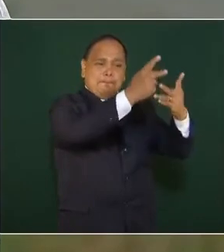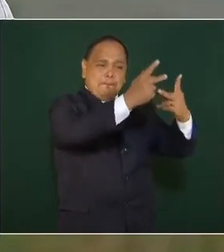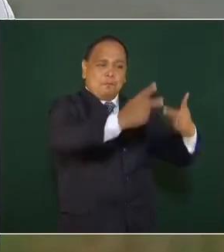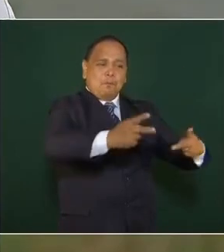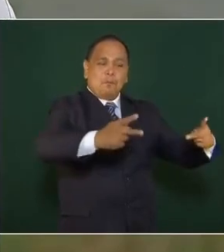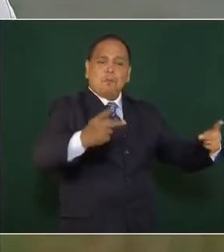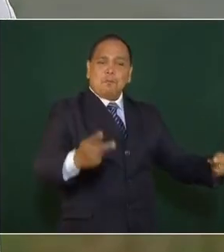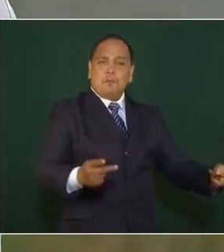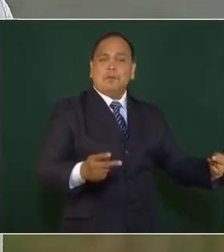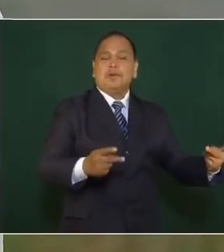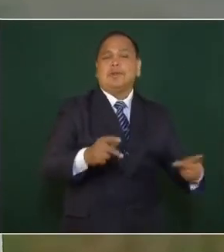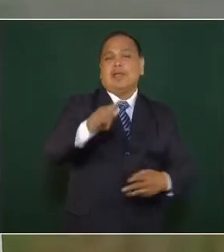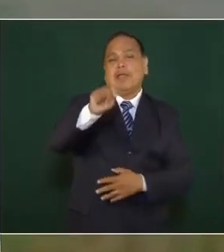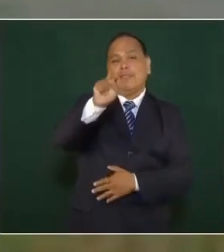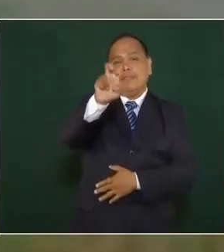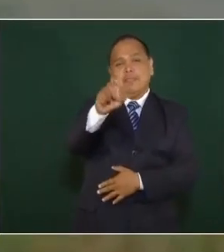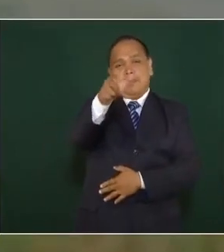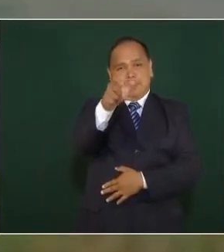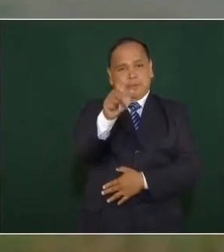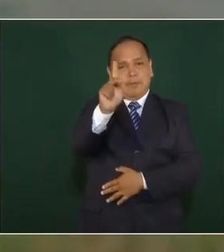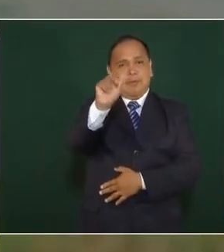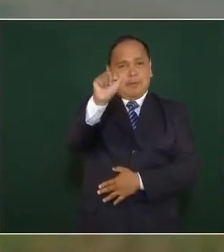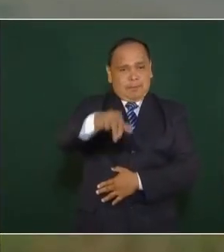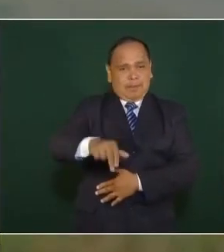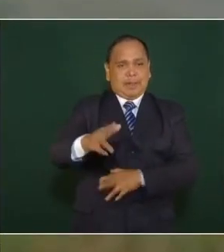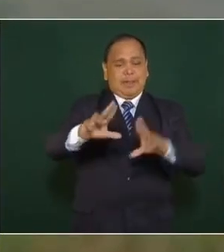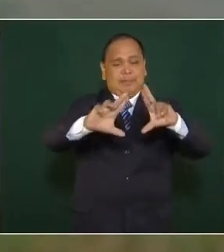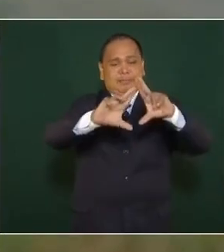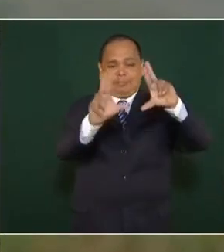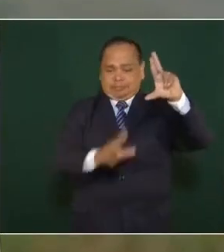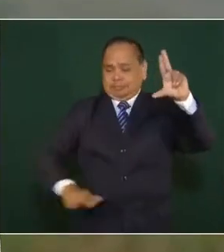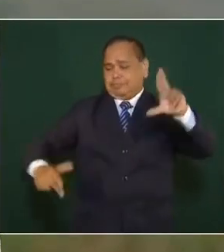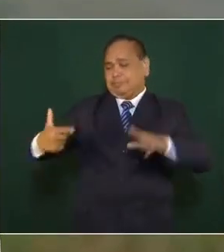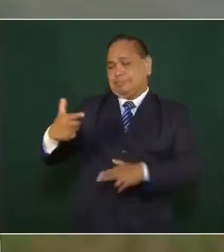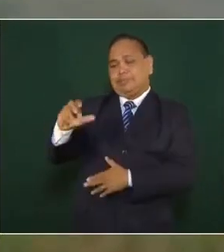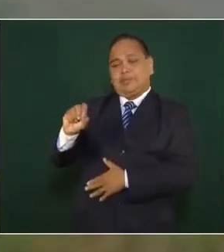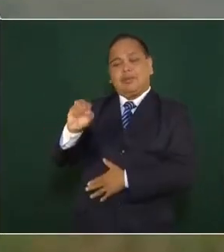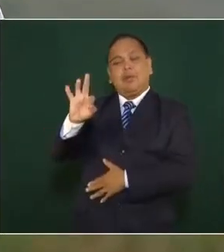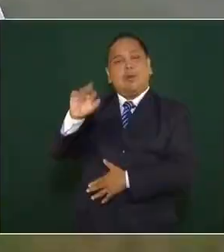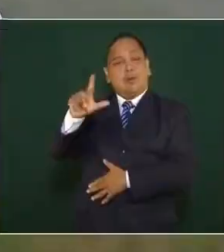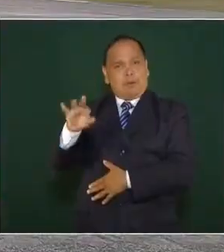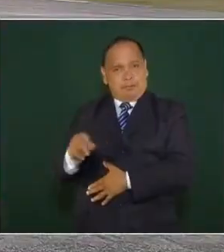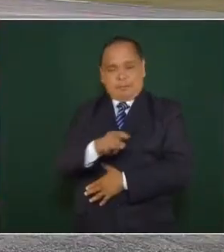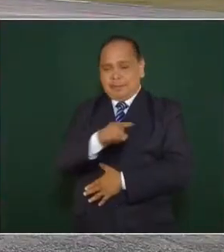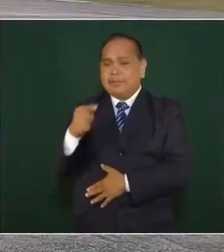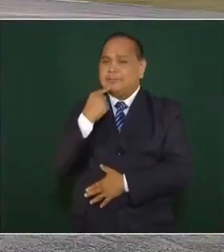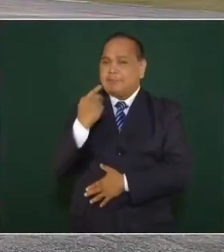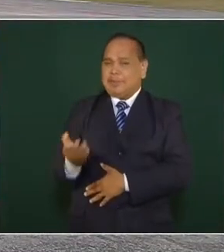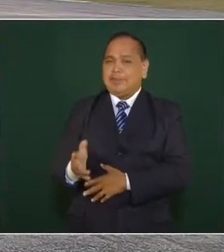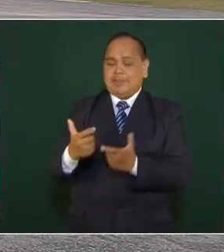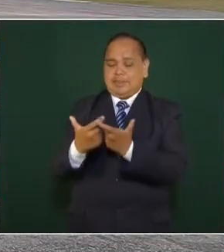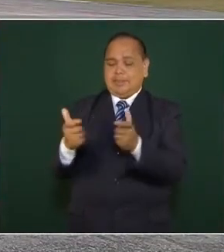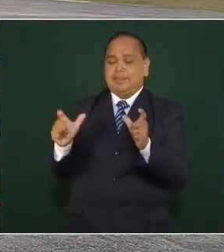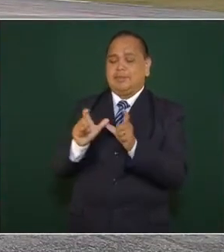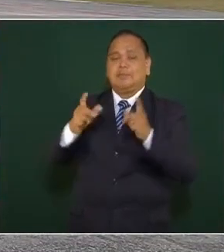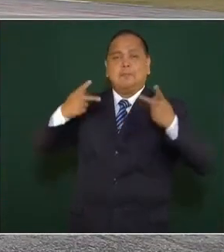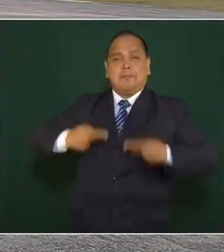de este Golfo de México, con un grupo de